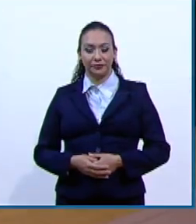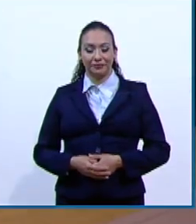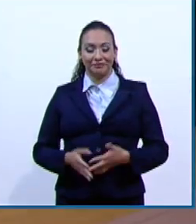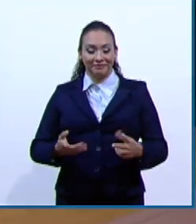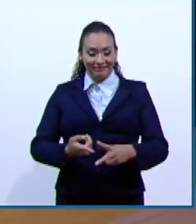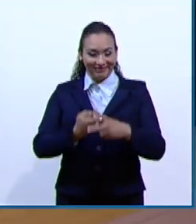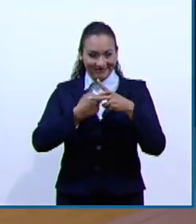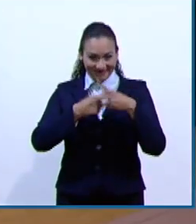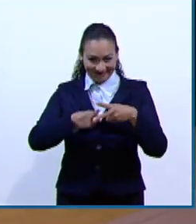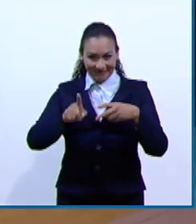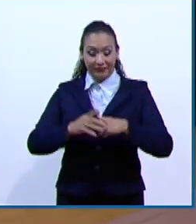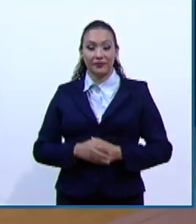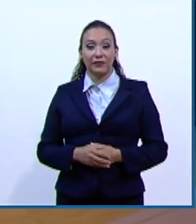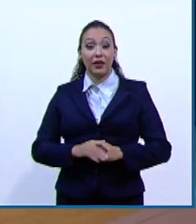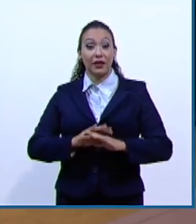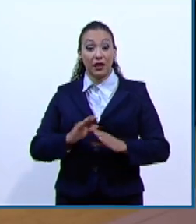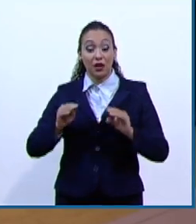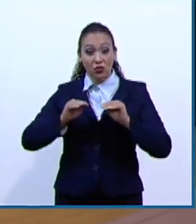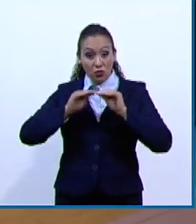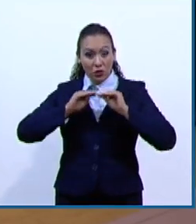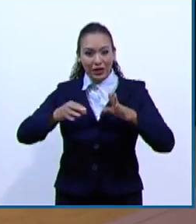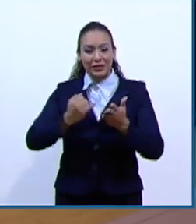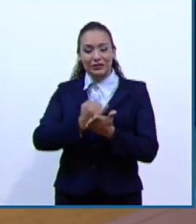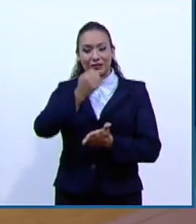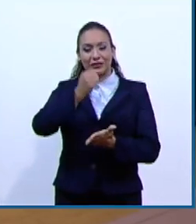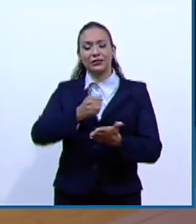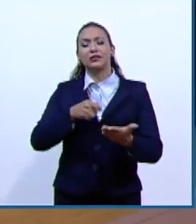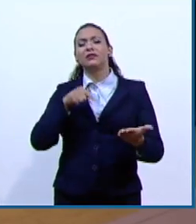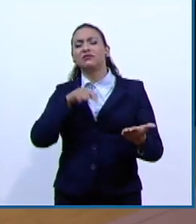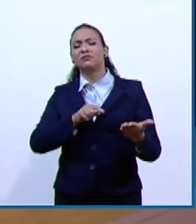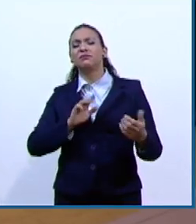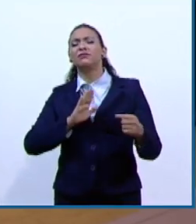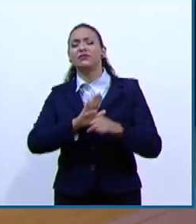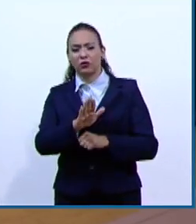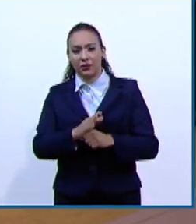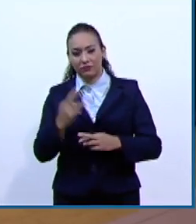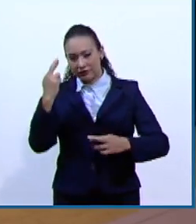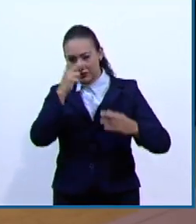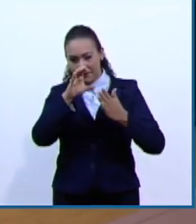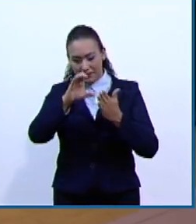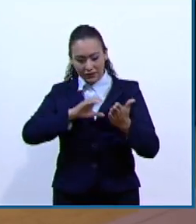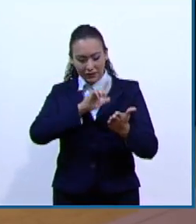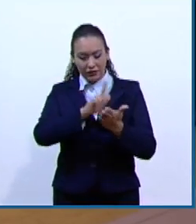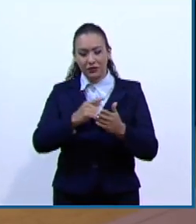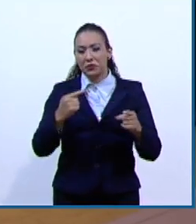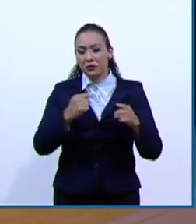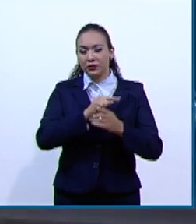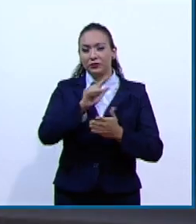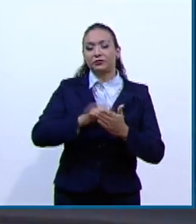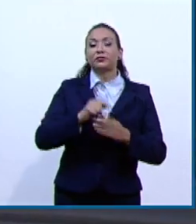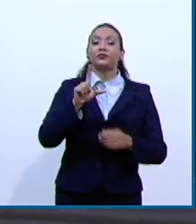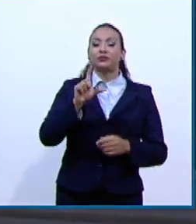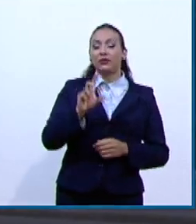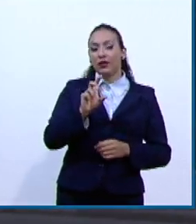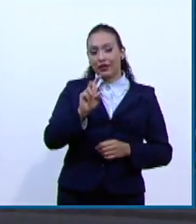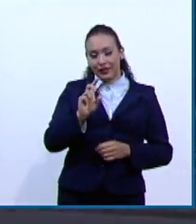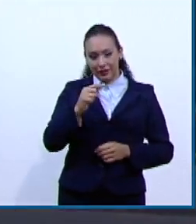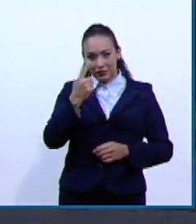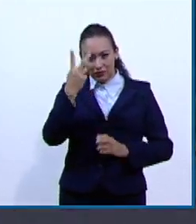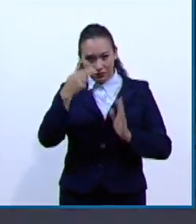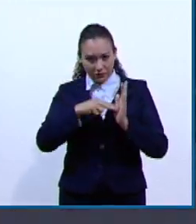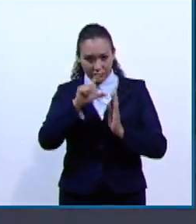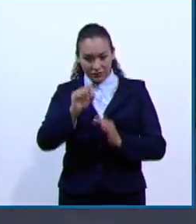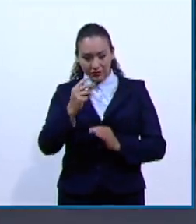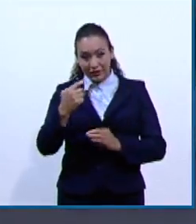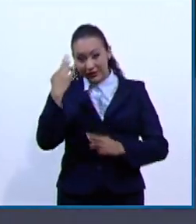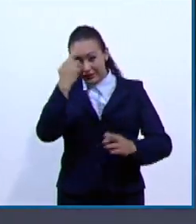Vamos con la información. Se publicó la sentencia del Pleno en la controversia constitucional 31/2023, en la que invalidó el